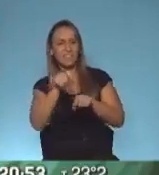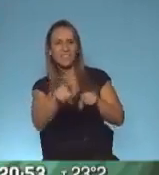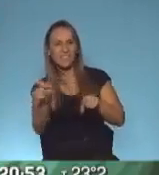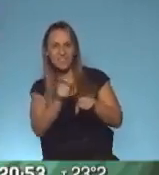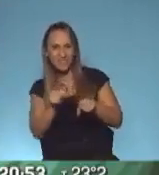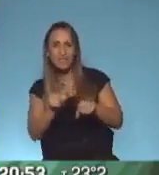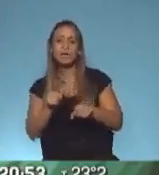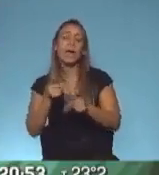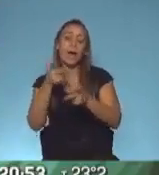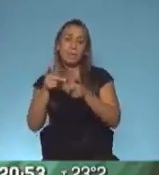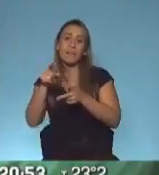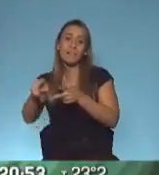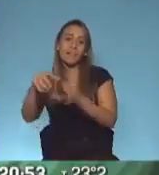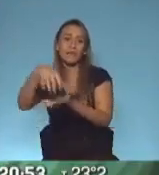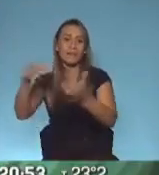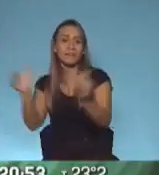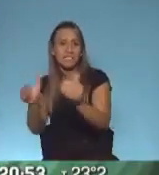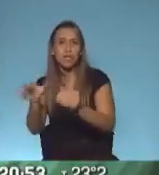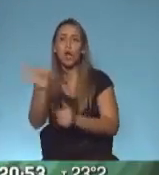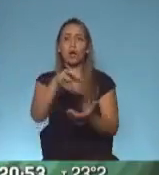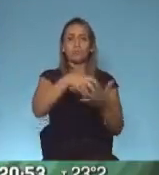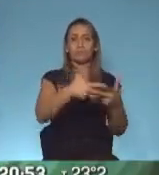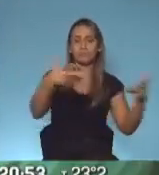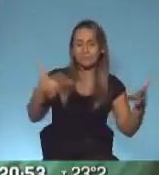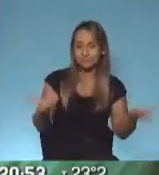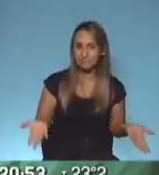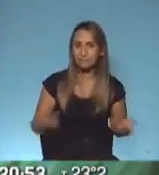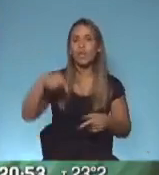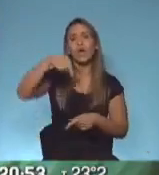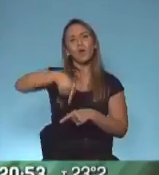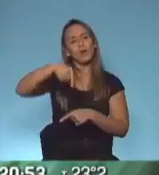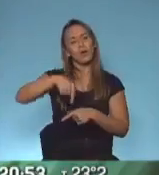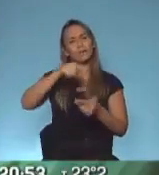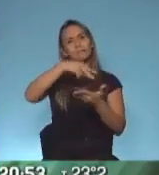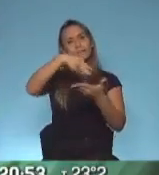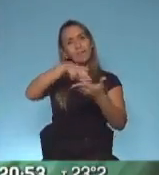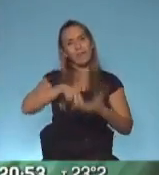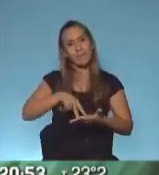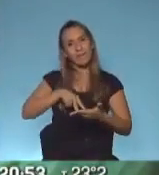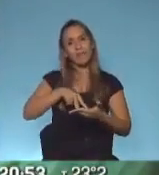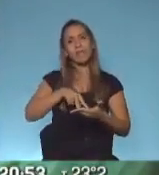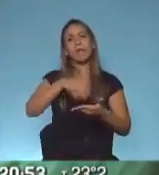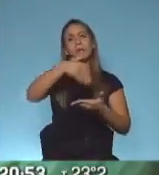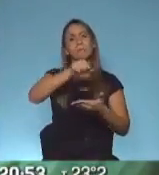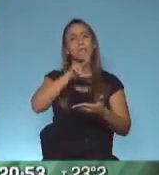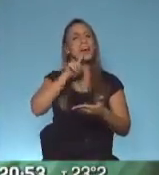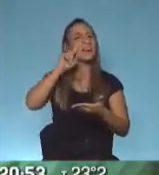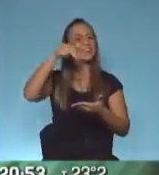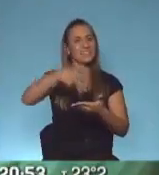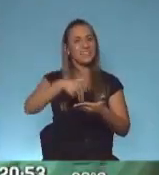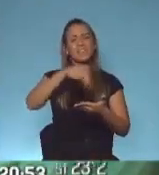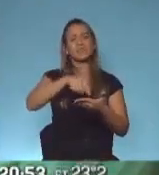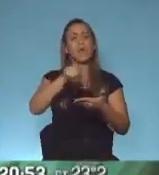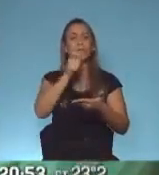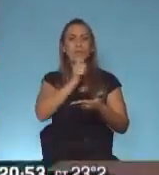medianas empresas? Naturalmente no. Acá se plantea, hoy leía a Martin Wolf, el principal columnista del Financial Times, inglés él,